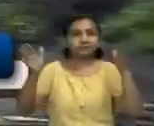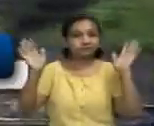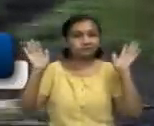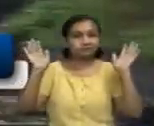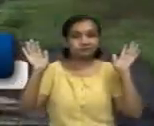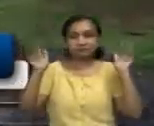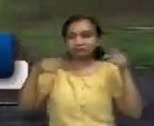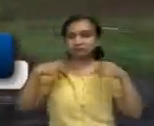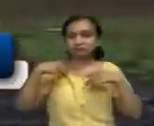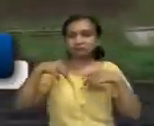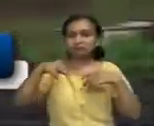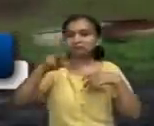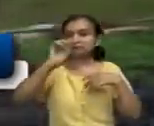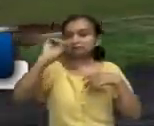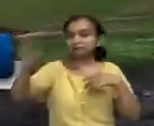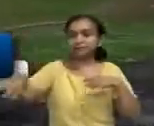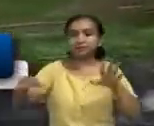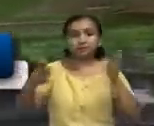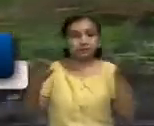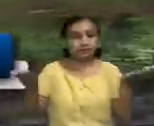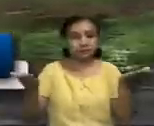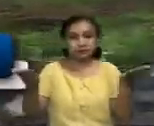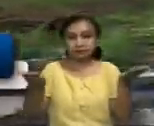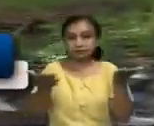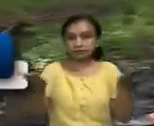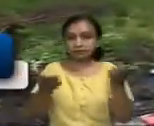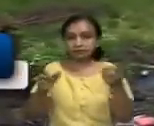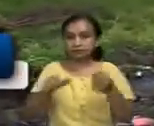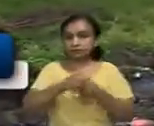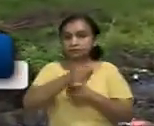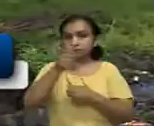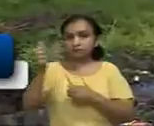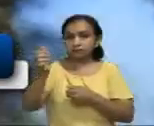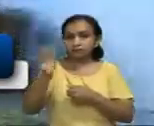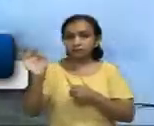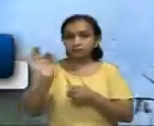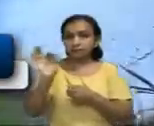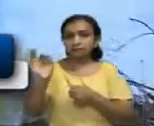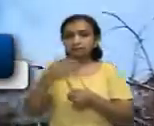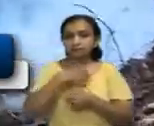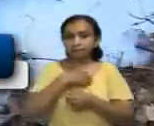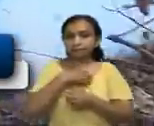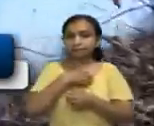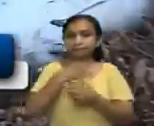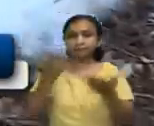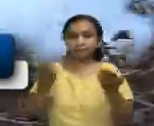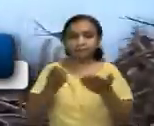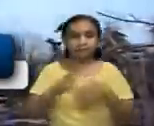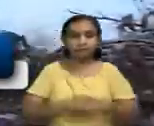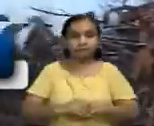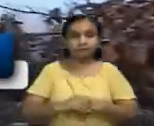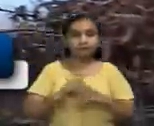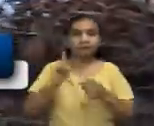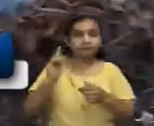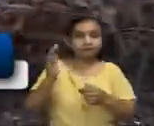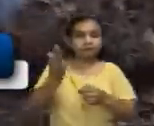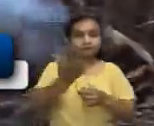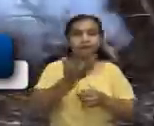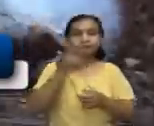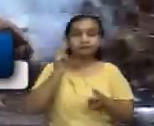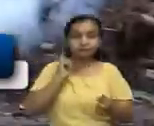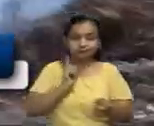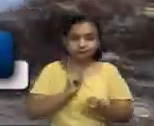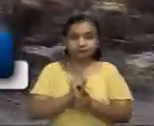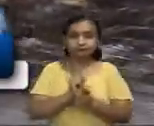Donde sea. Donde pasan. Correcto. Ese es obviamente otro potencial. Nosotros, sí, es un potencial criadero. Nosotros hemos intentado,